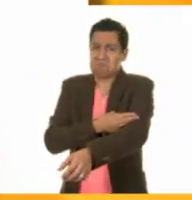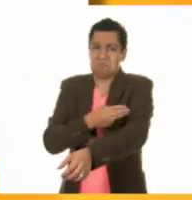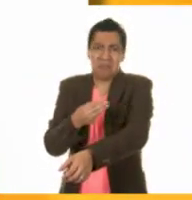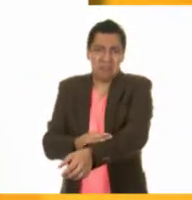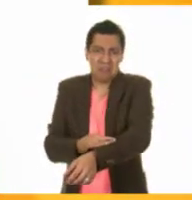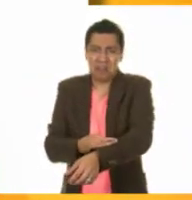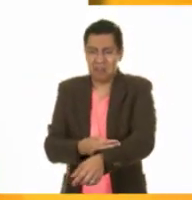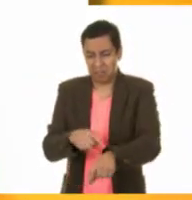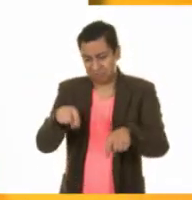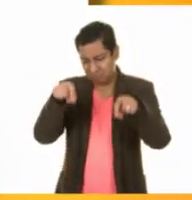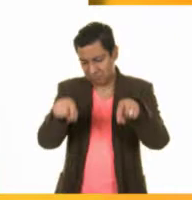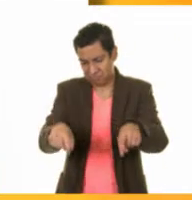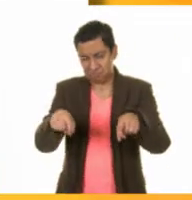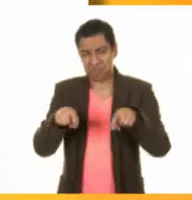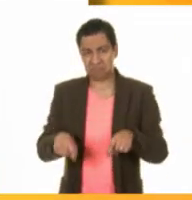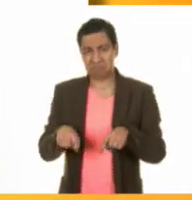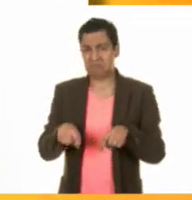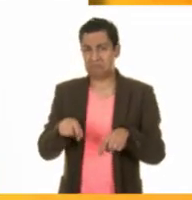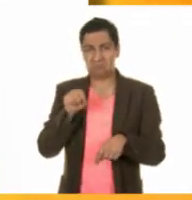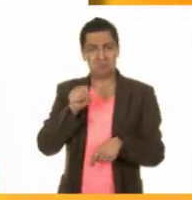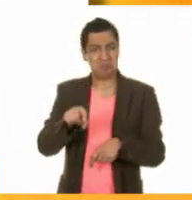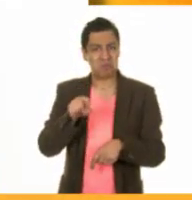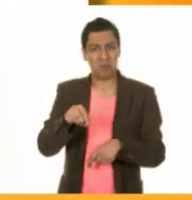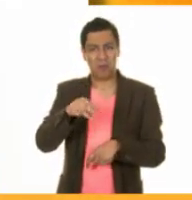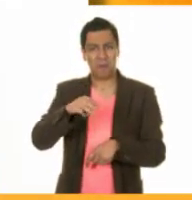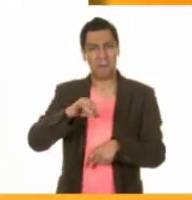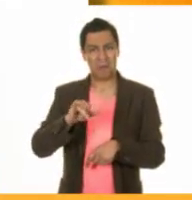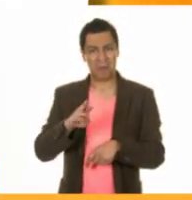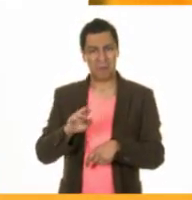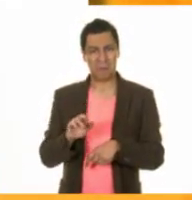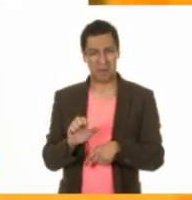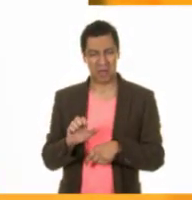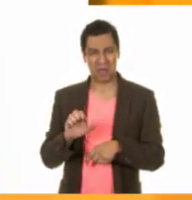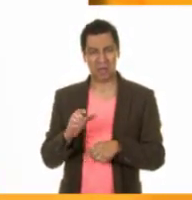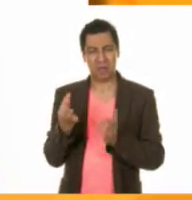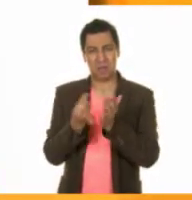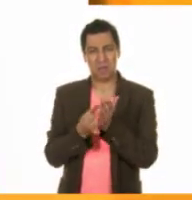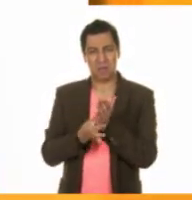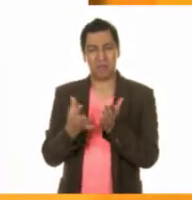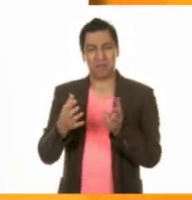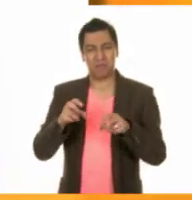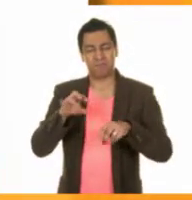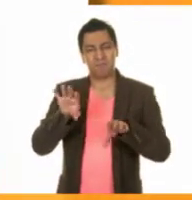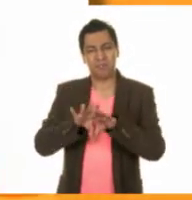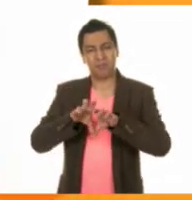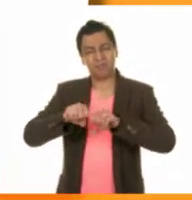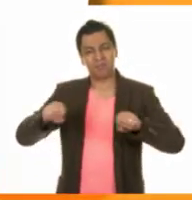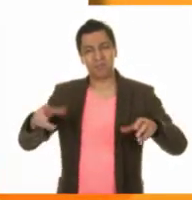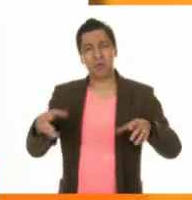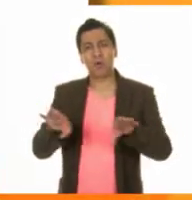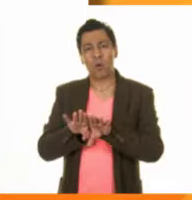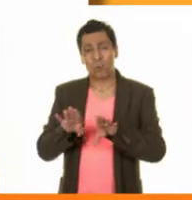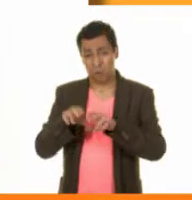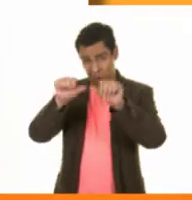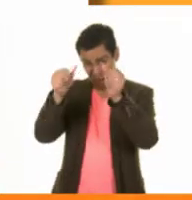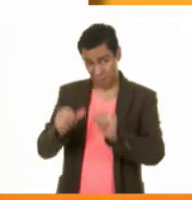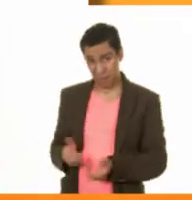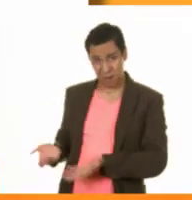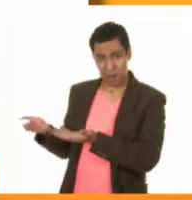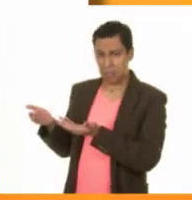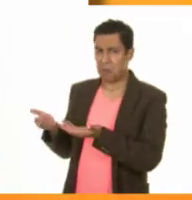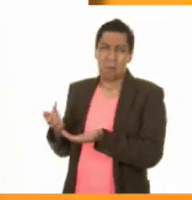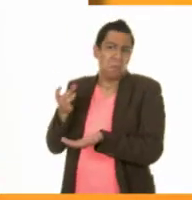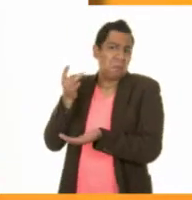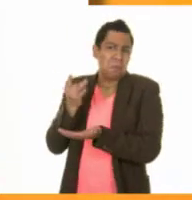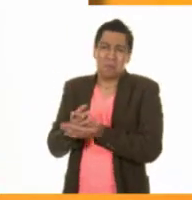y el asiento y el respaldo son de mimbre. Eso da la estética de mi silla, pero mi silla no es un objeto artístico, es una